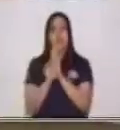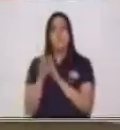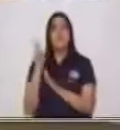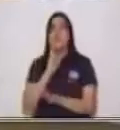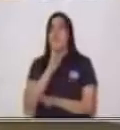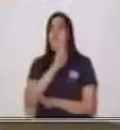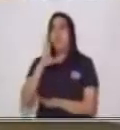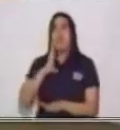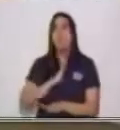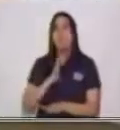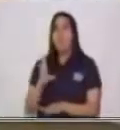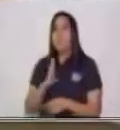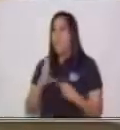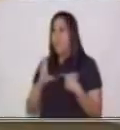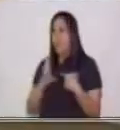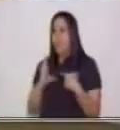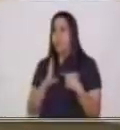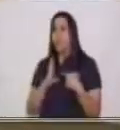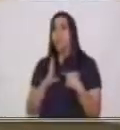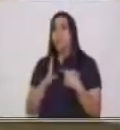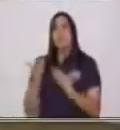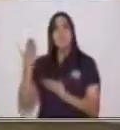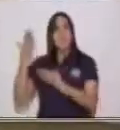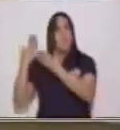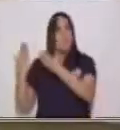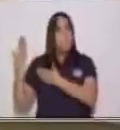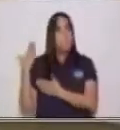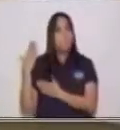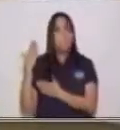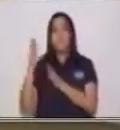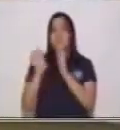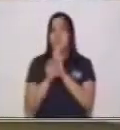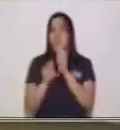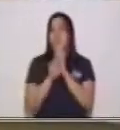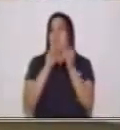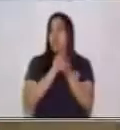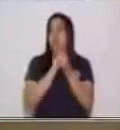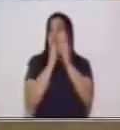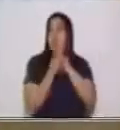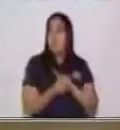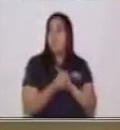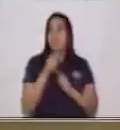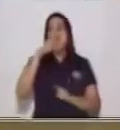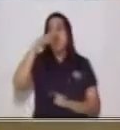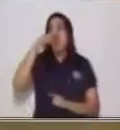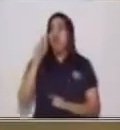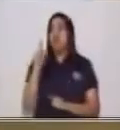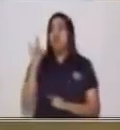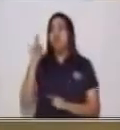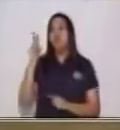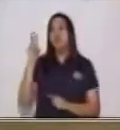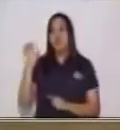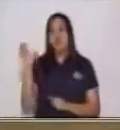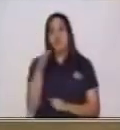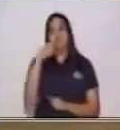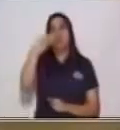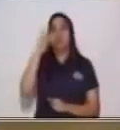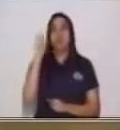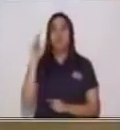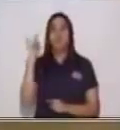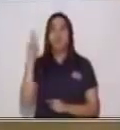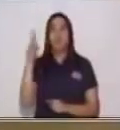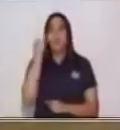al momento de conjugar en tiempo, en persona, en modo, va con V. Tuve, tuvimos.